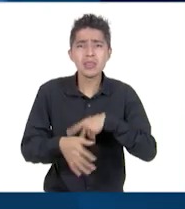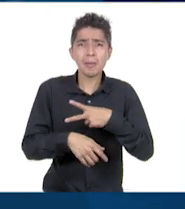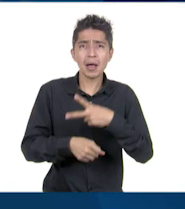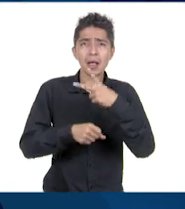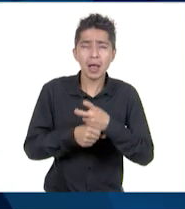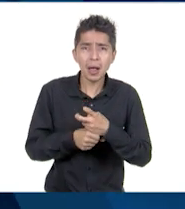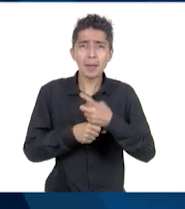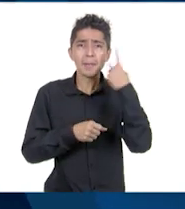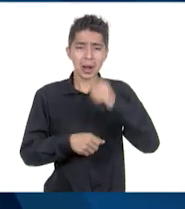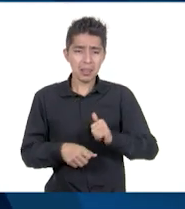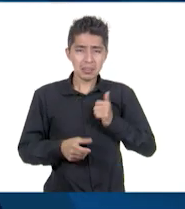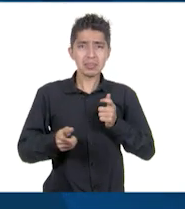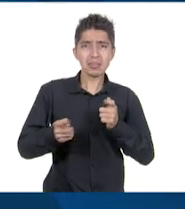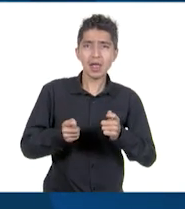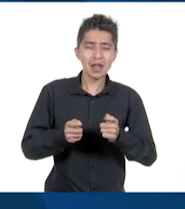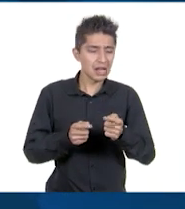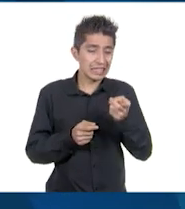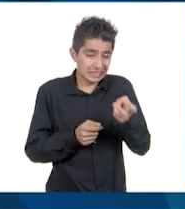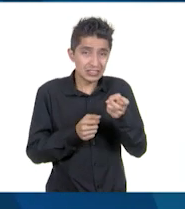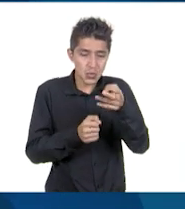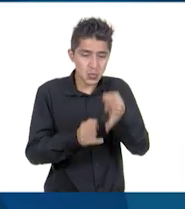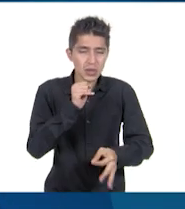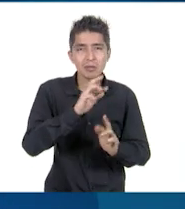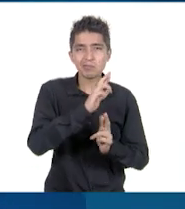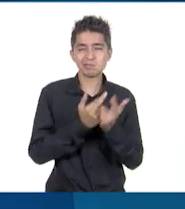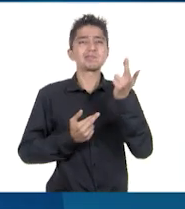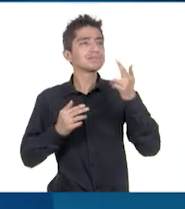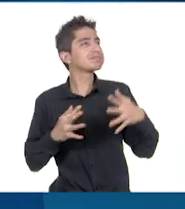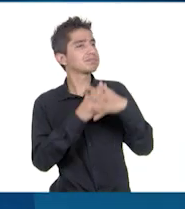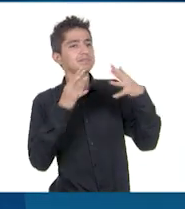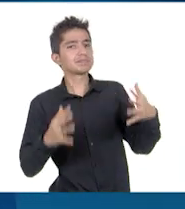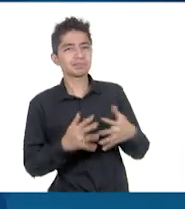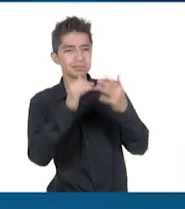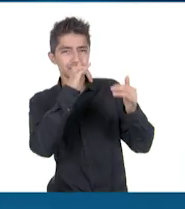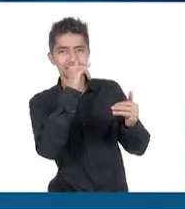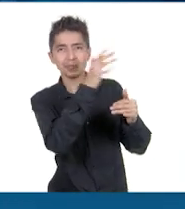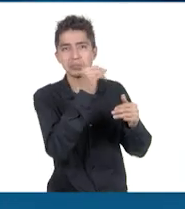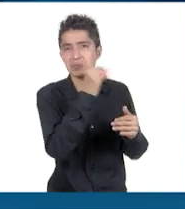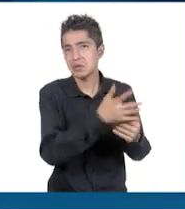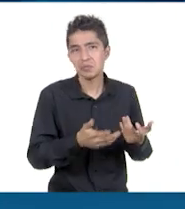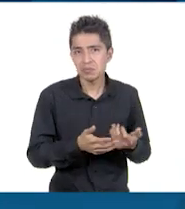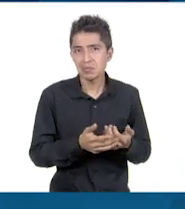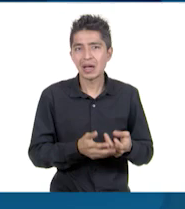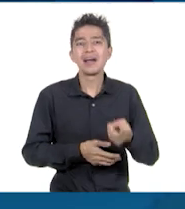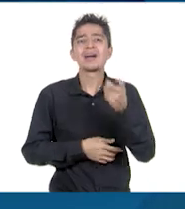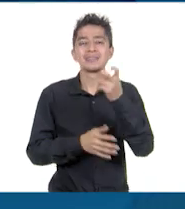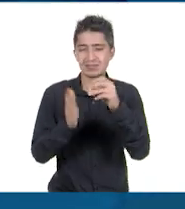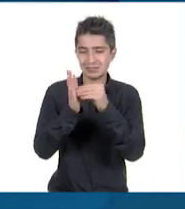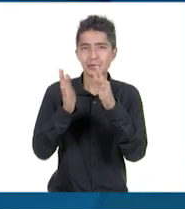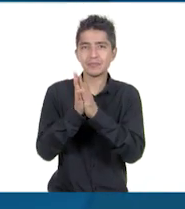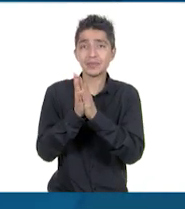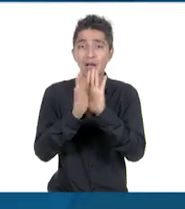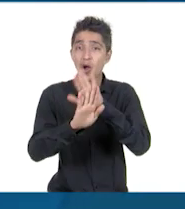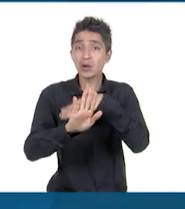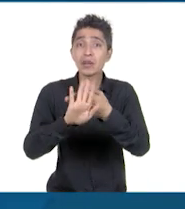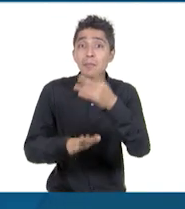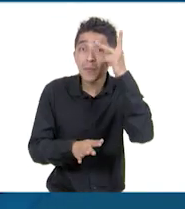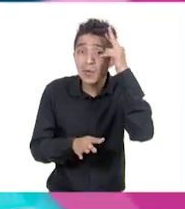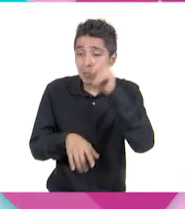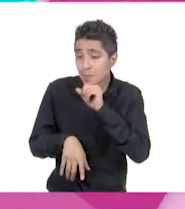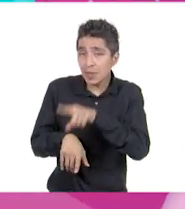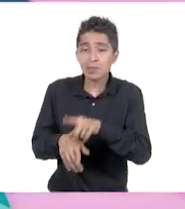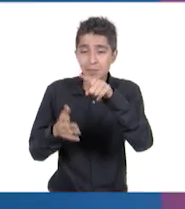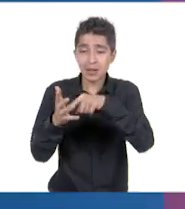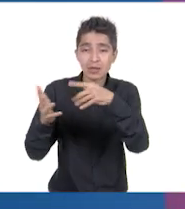esta será la última revolución. ¿Quién diría que ese mismo principio se usaría en contra del propio Porfirio Díaz